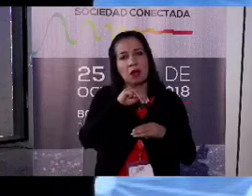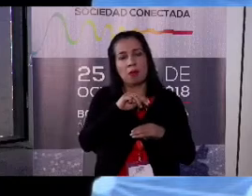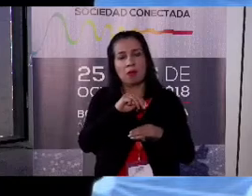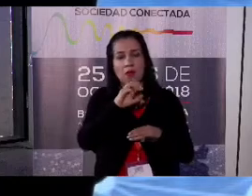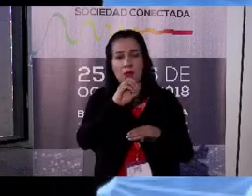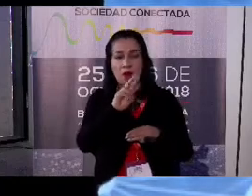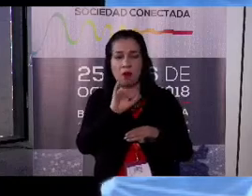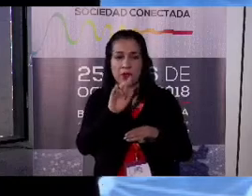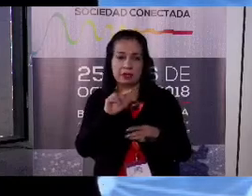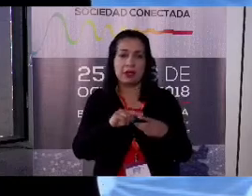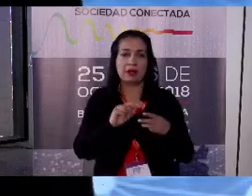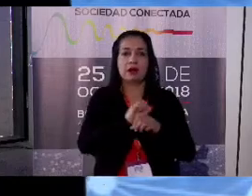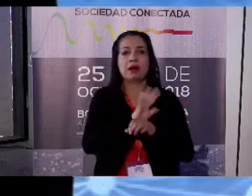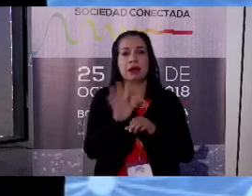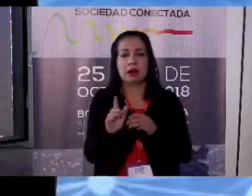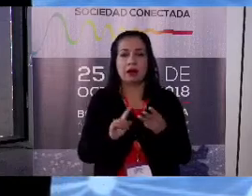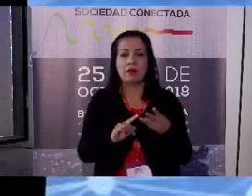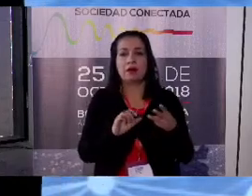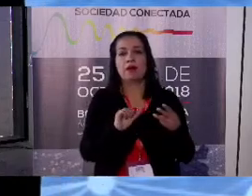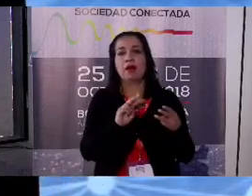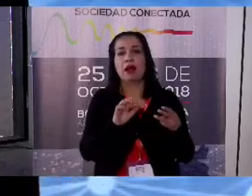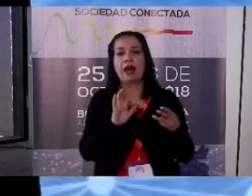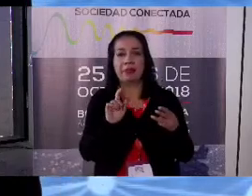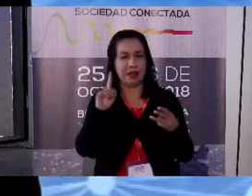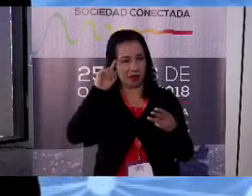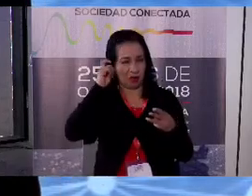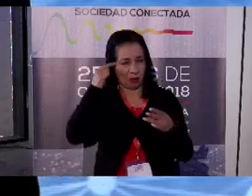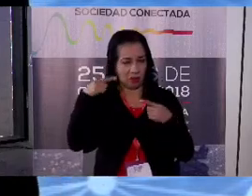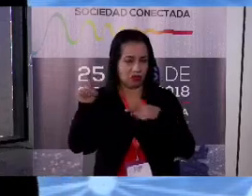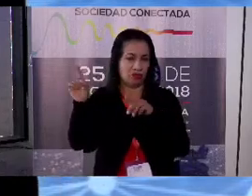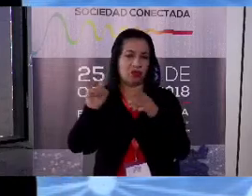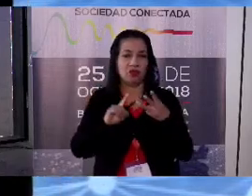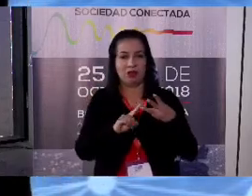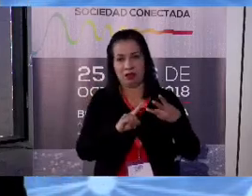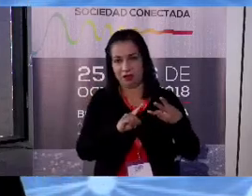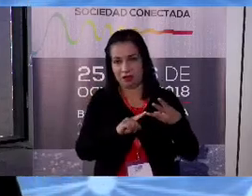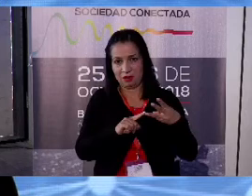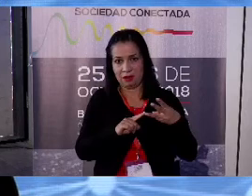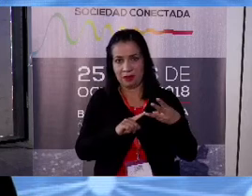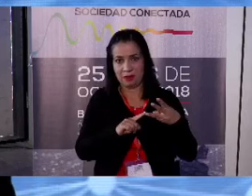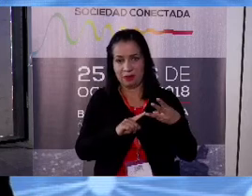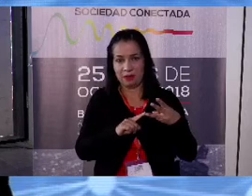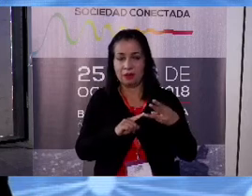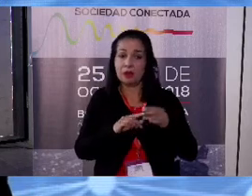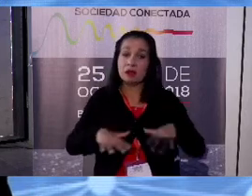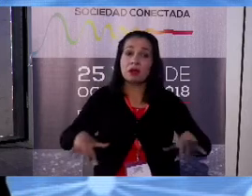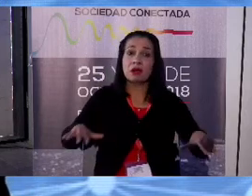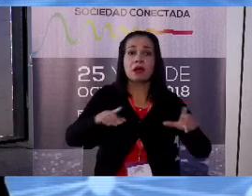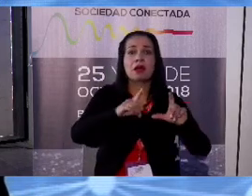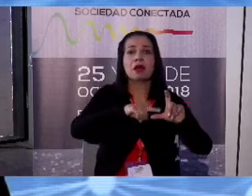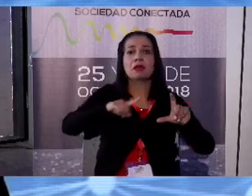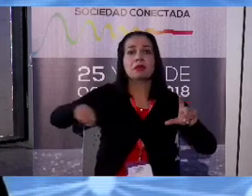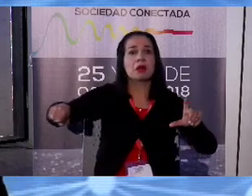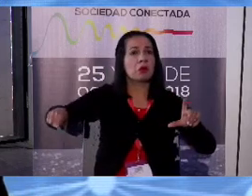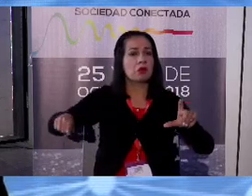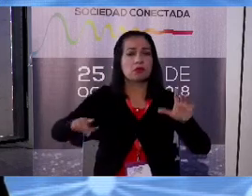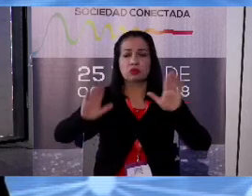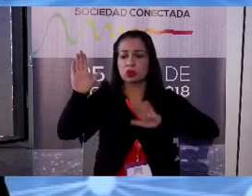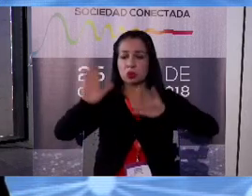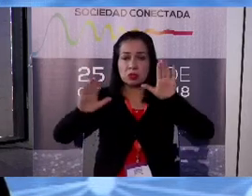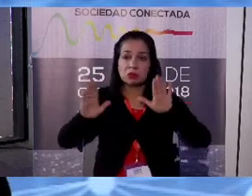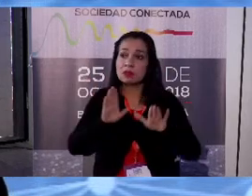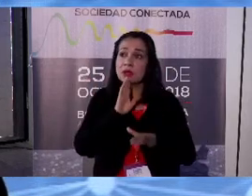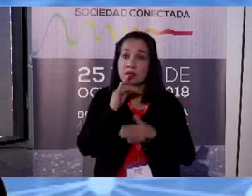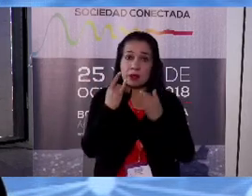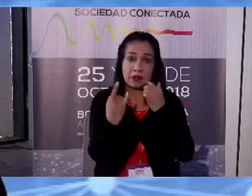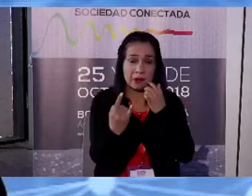es la empresa Estatal de telecomunicaciones ustedes saben que ese espectro no se subastó no hubo interesados